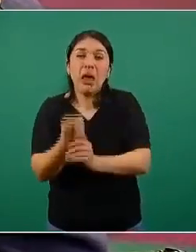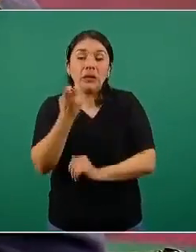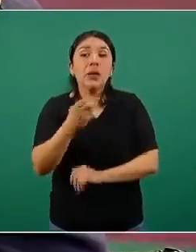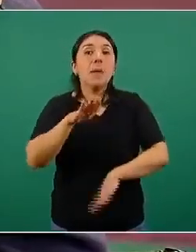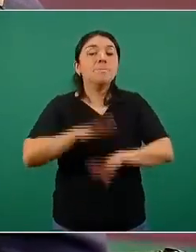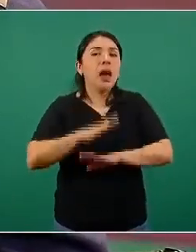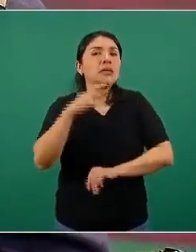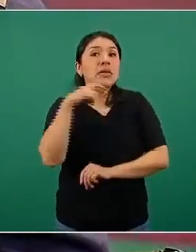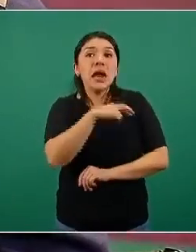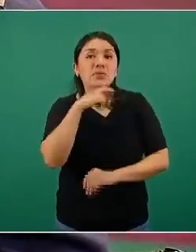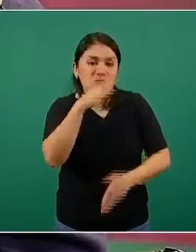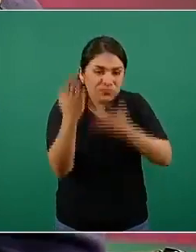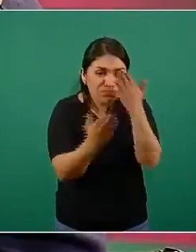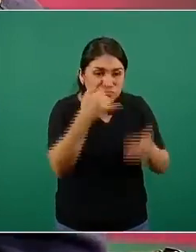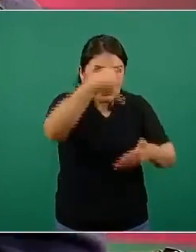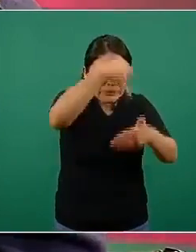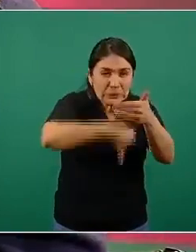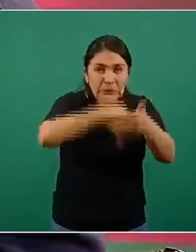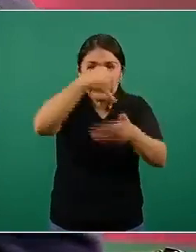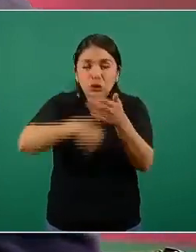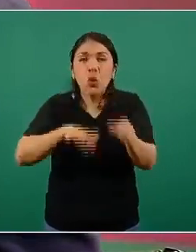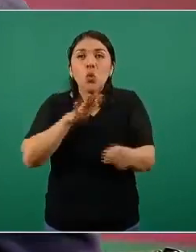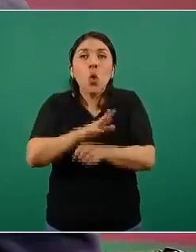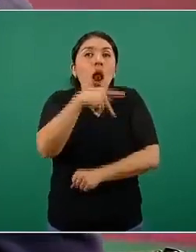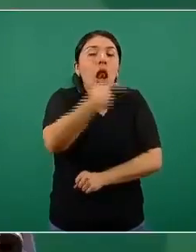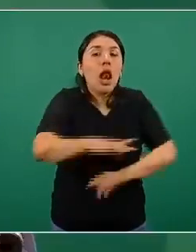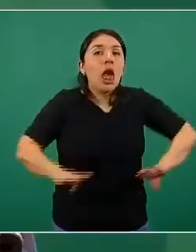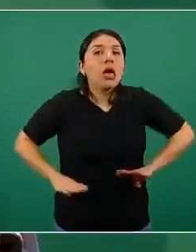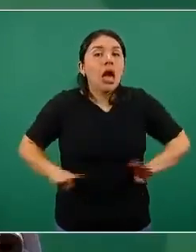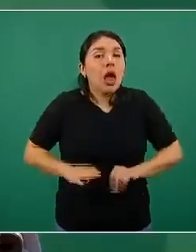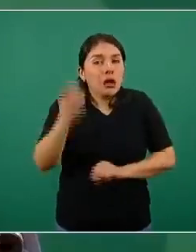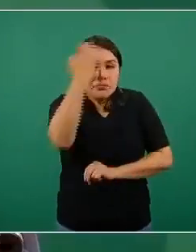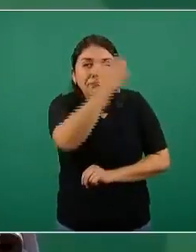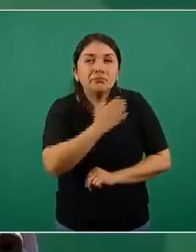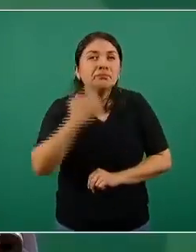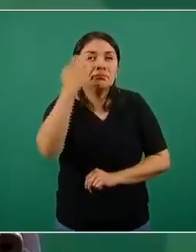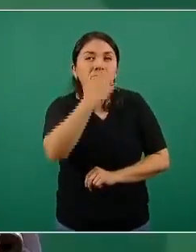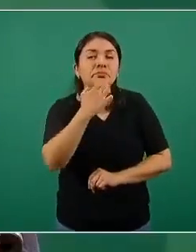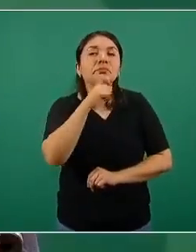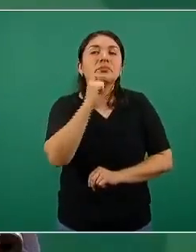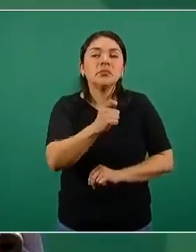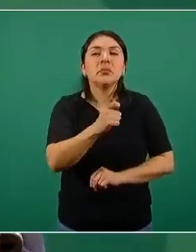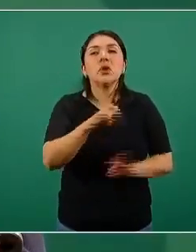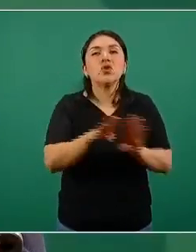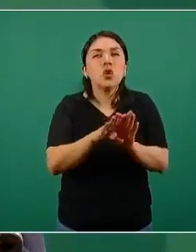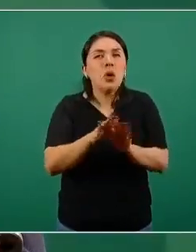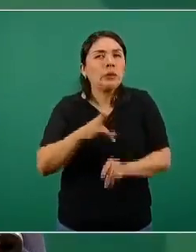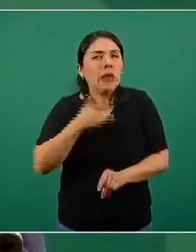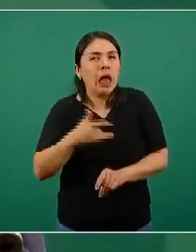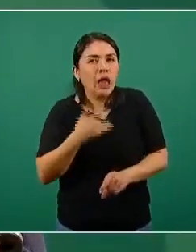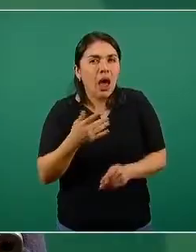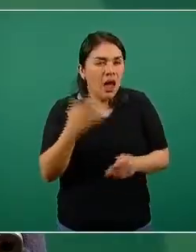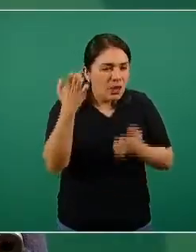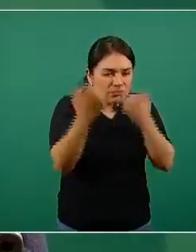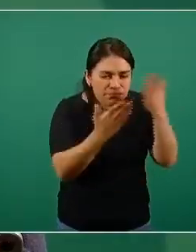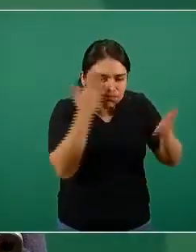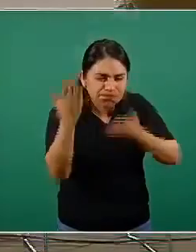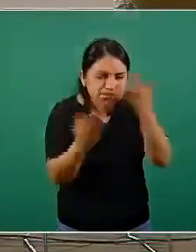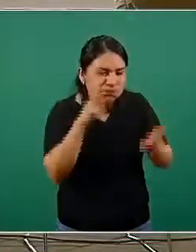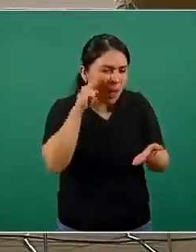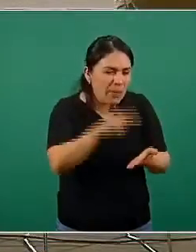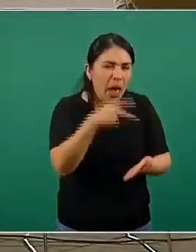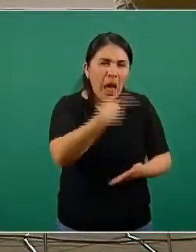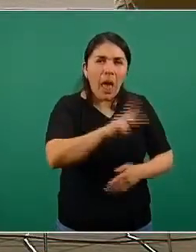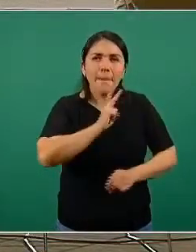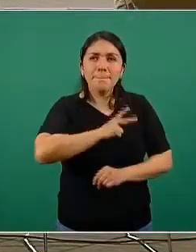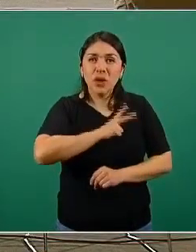han estudiado el potencial teórico, ¿no?, y empírico de la capacidad de